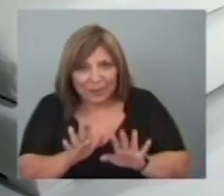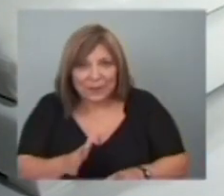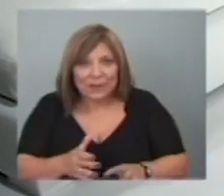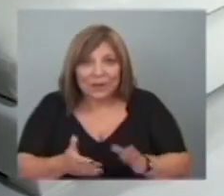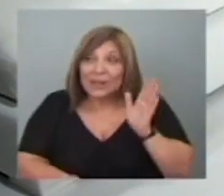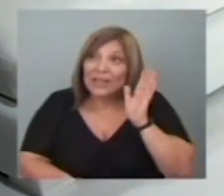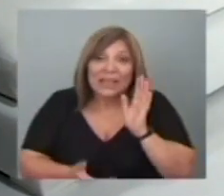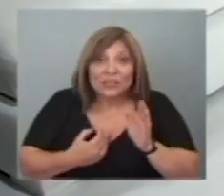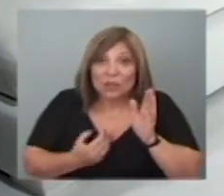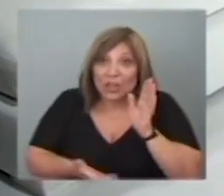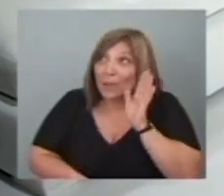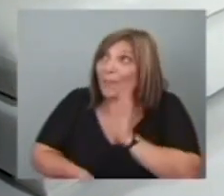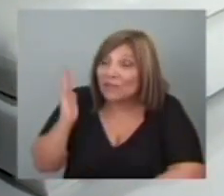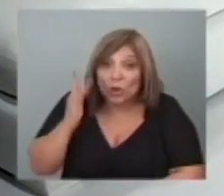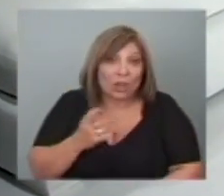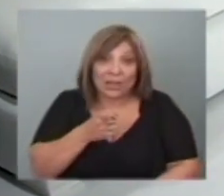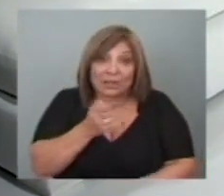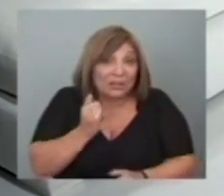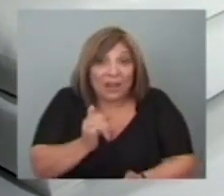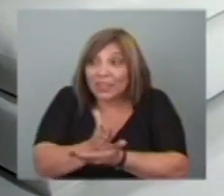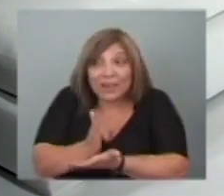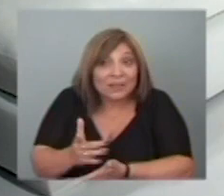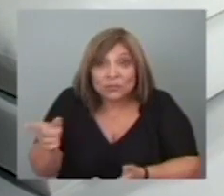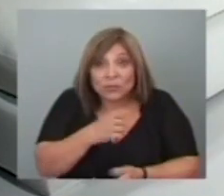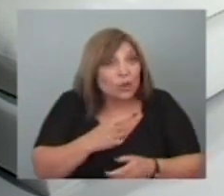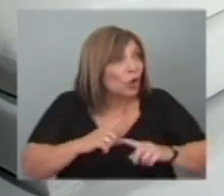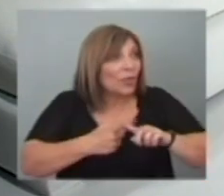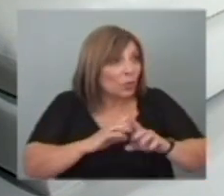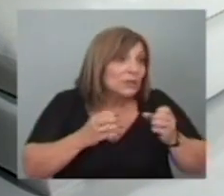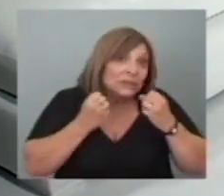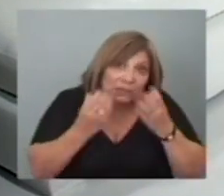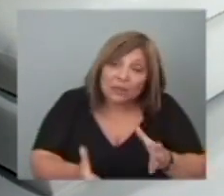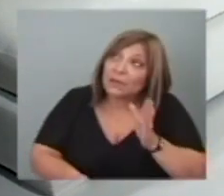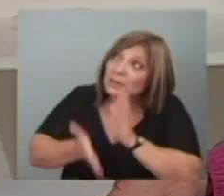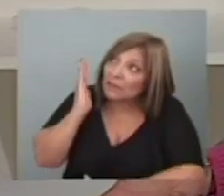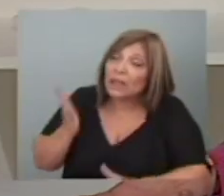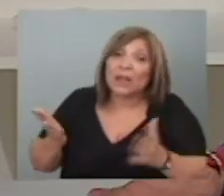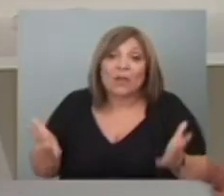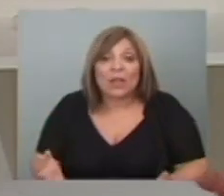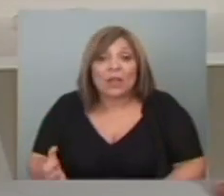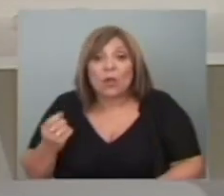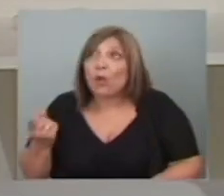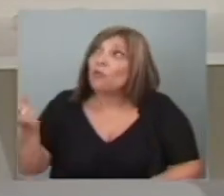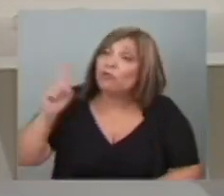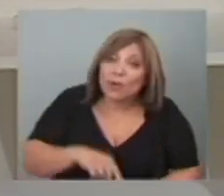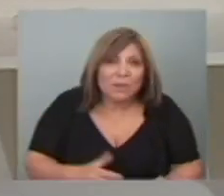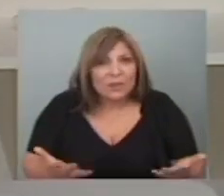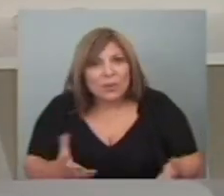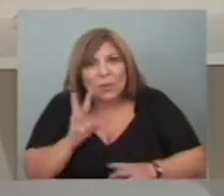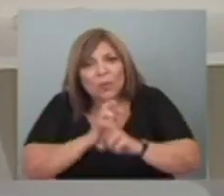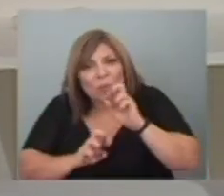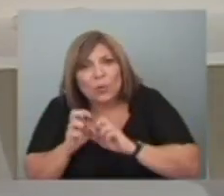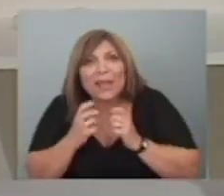es un derecho, como que no discutís esas cosas, como que si está bien que te vas o si está bien que volvés. No, buscas